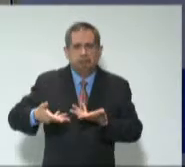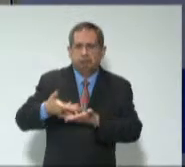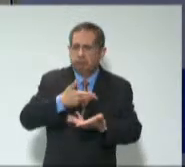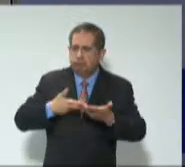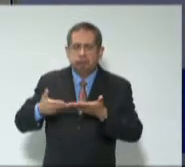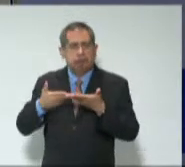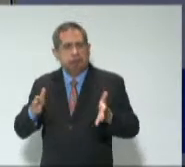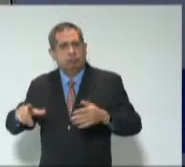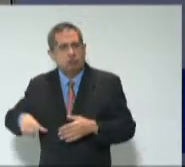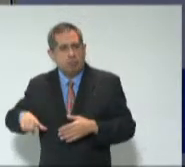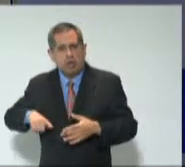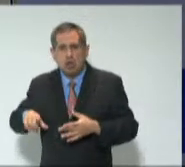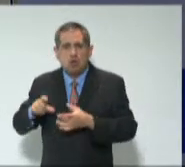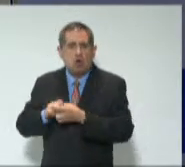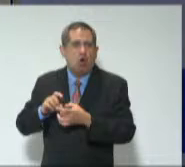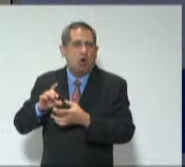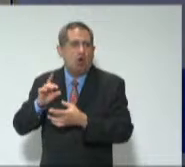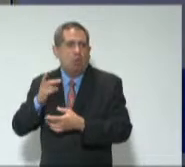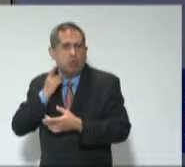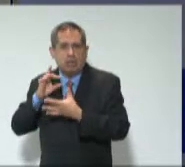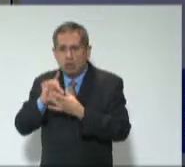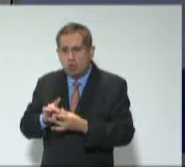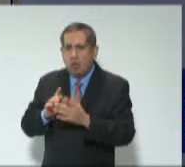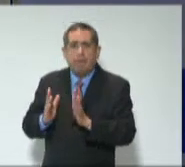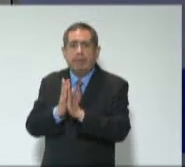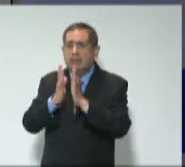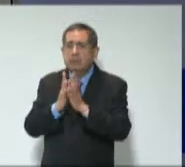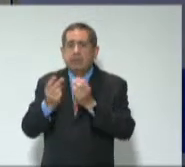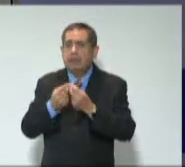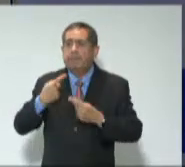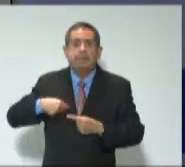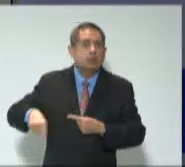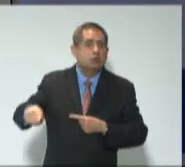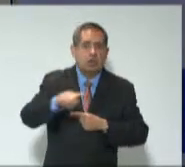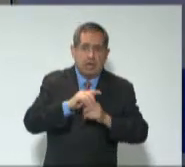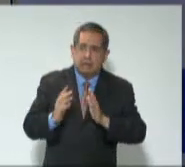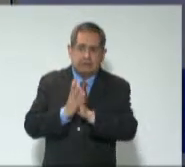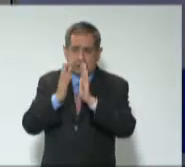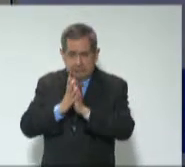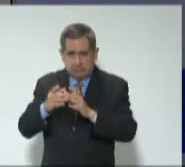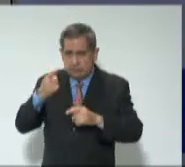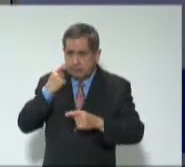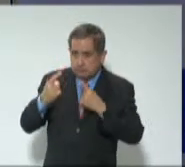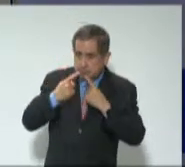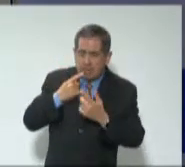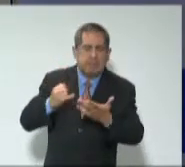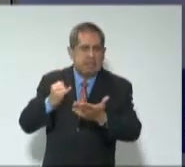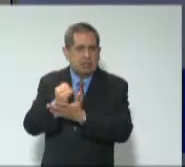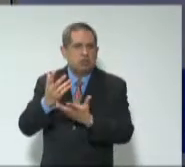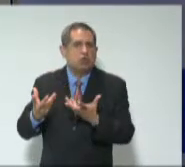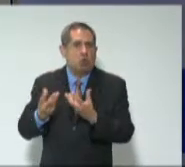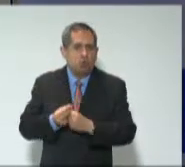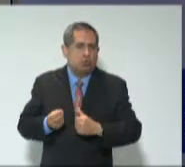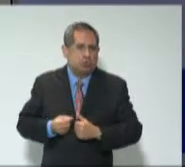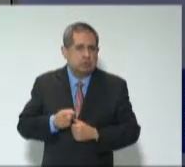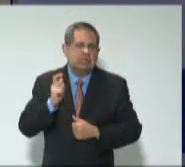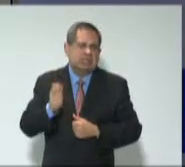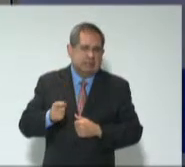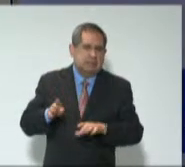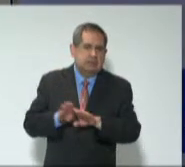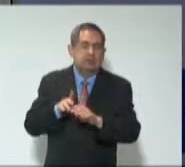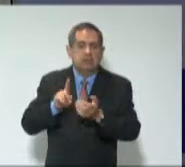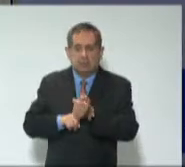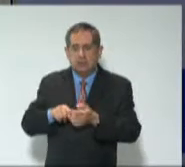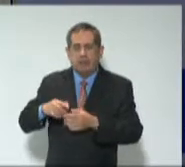público el poder político e involucrar a la sociedad en las grandes decisiones nacionales como es la convicción